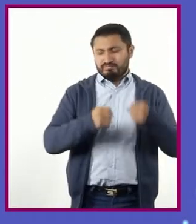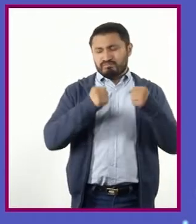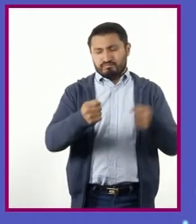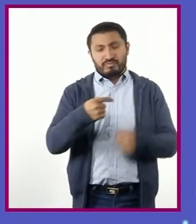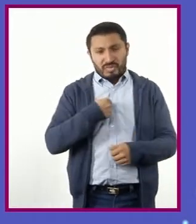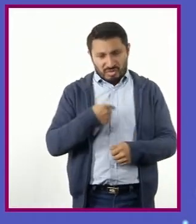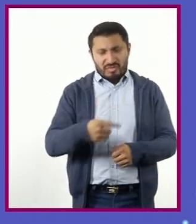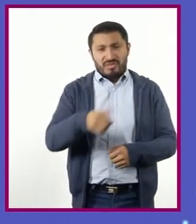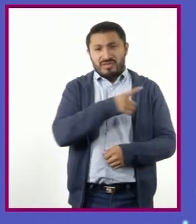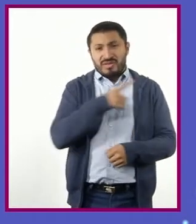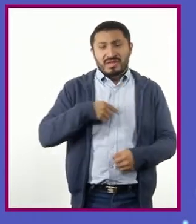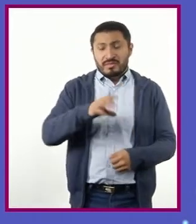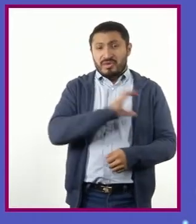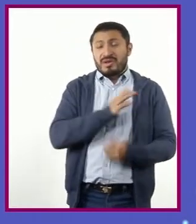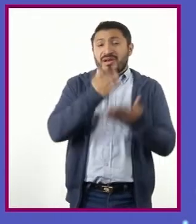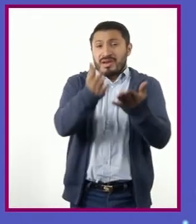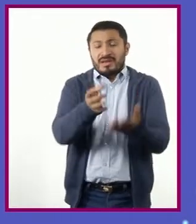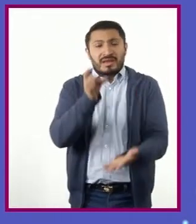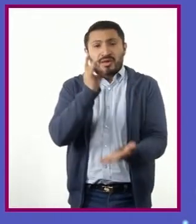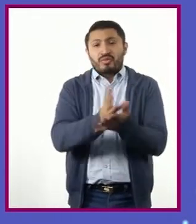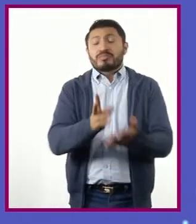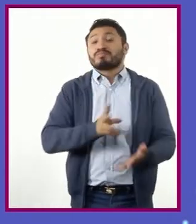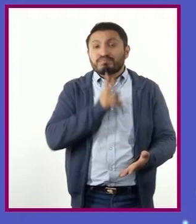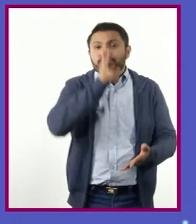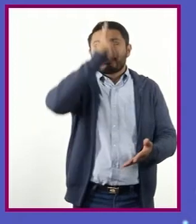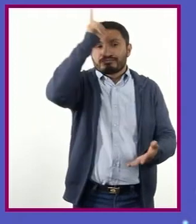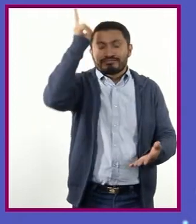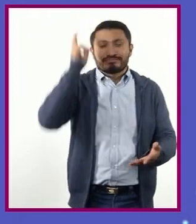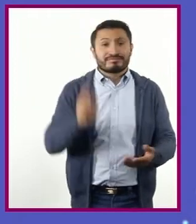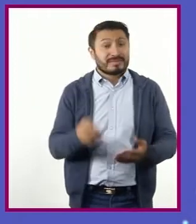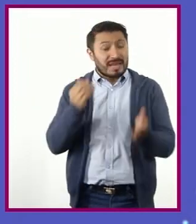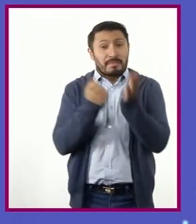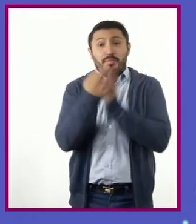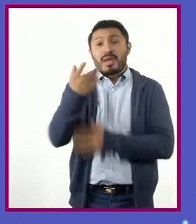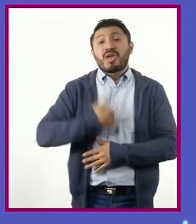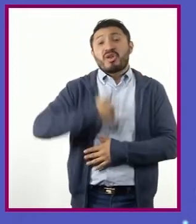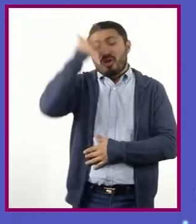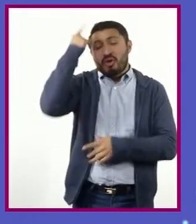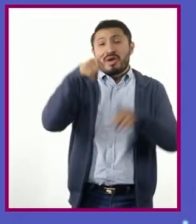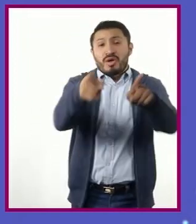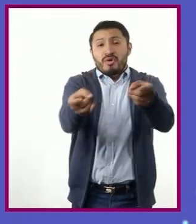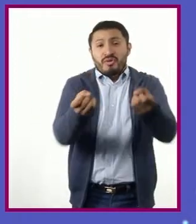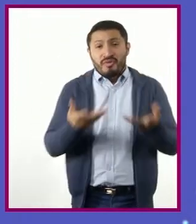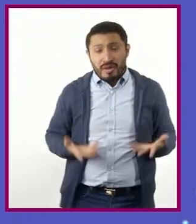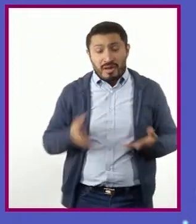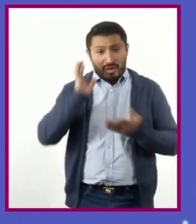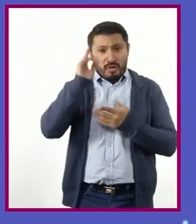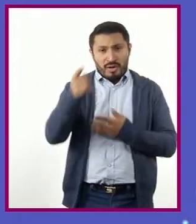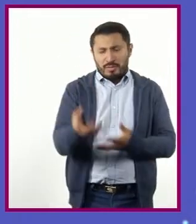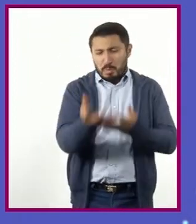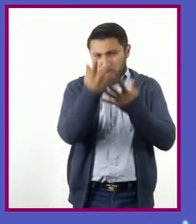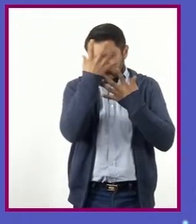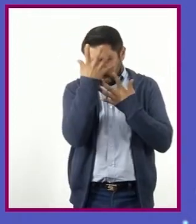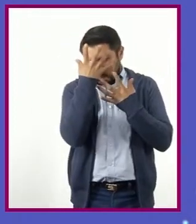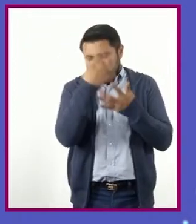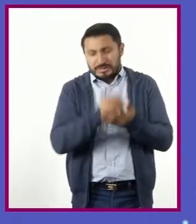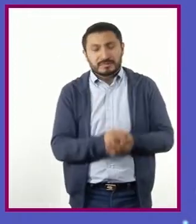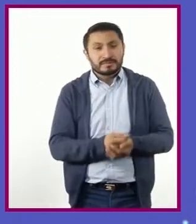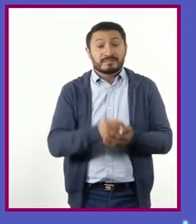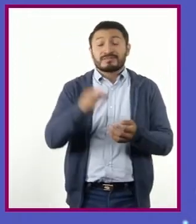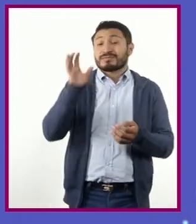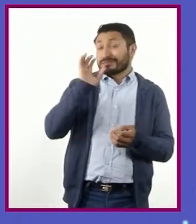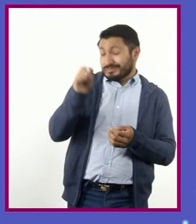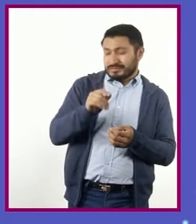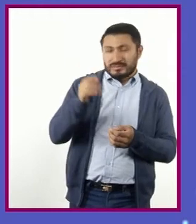tengo de quererte por solo tomar venganza. Mayor gloria me darás cuando más pena me ofrezcas, pues